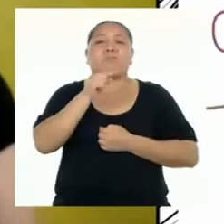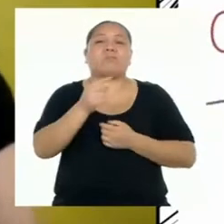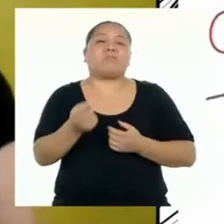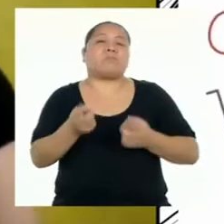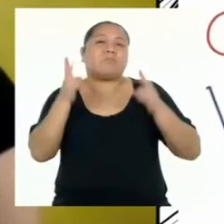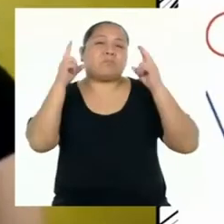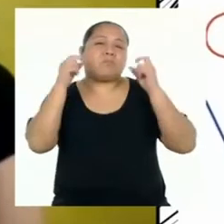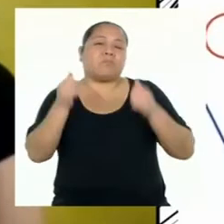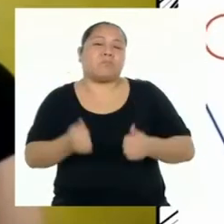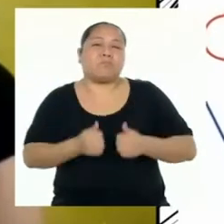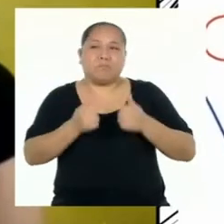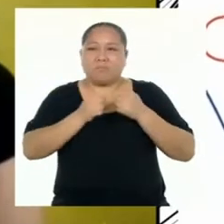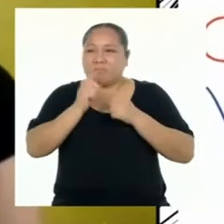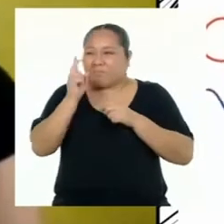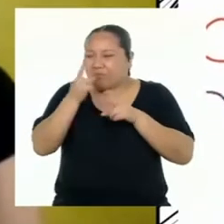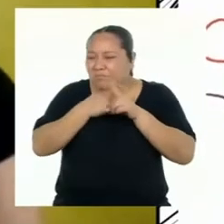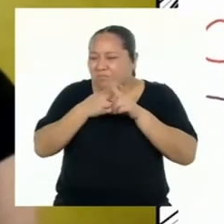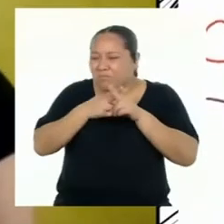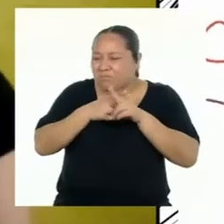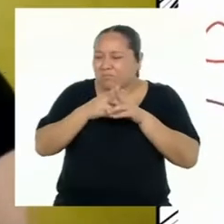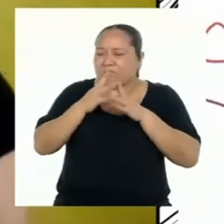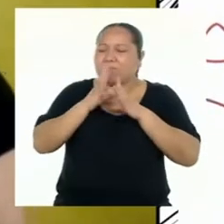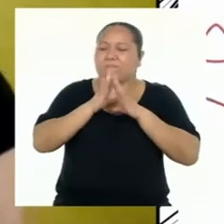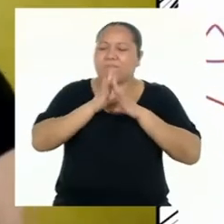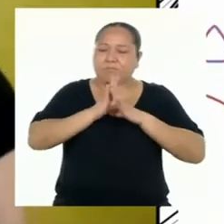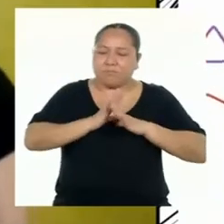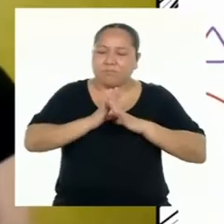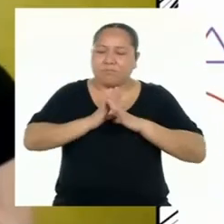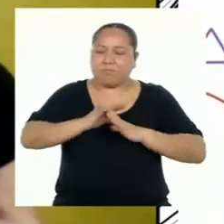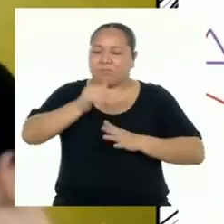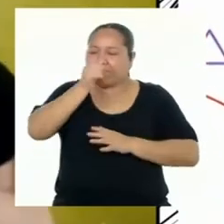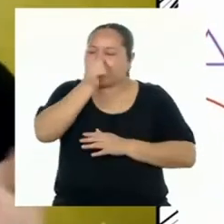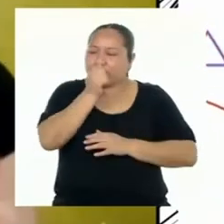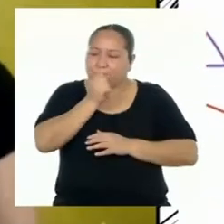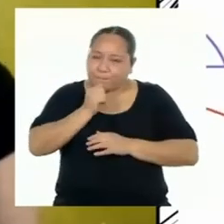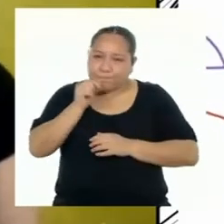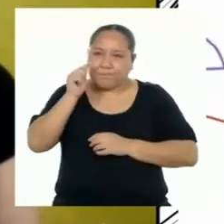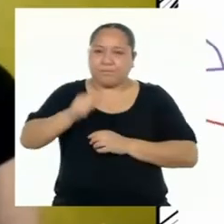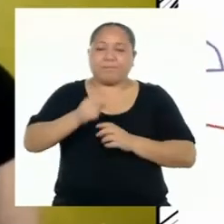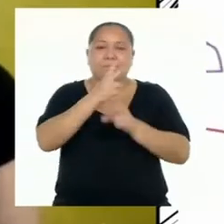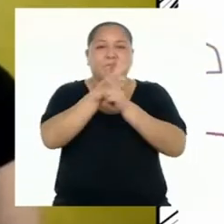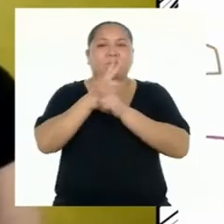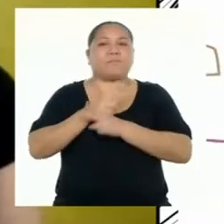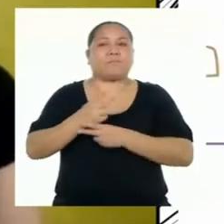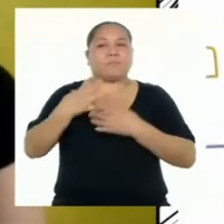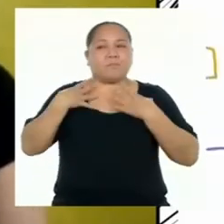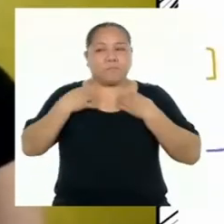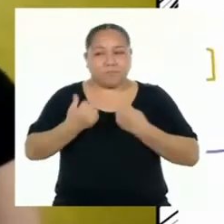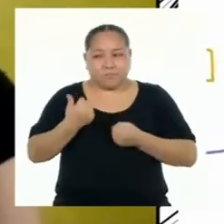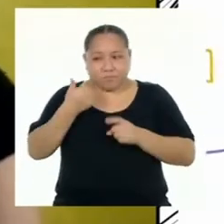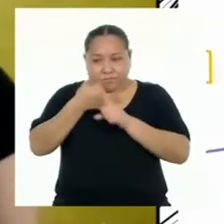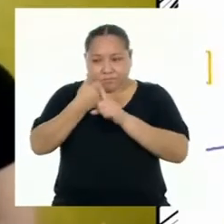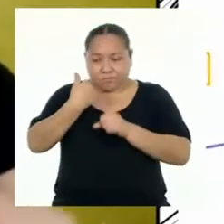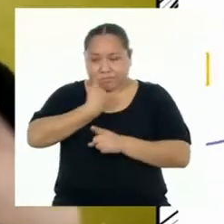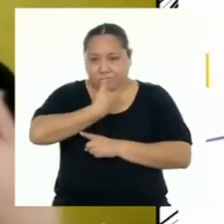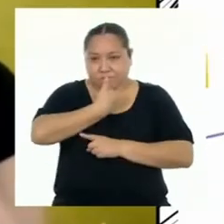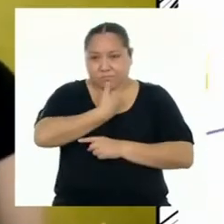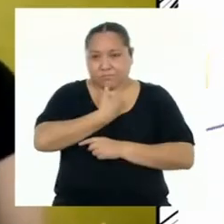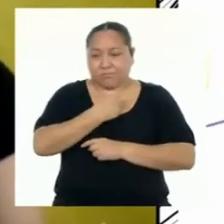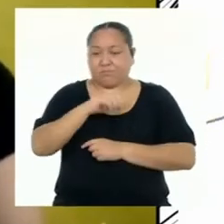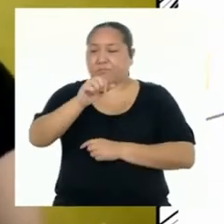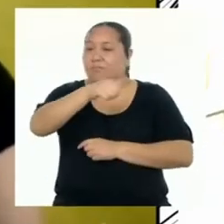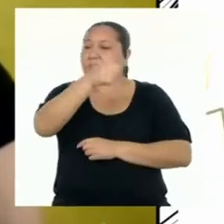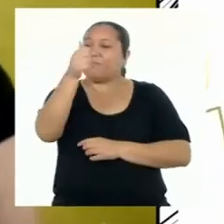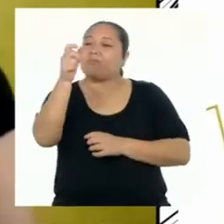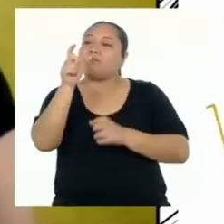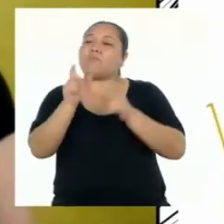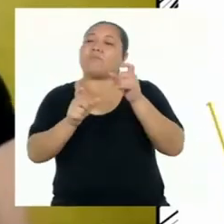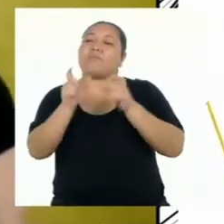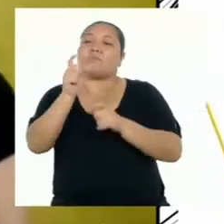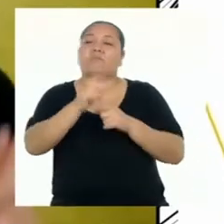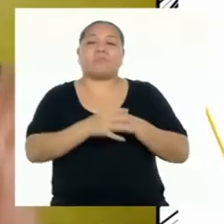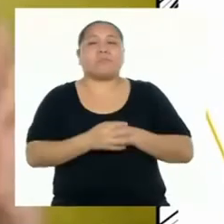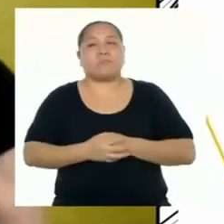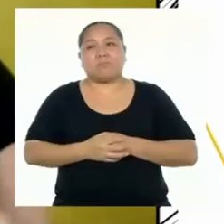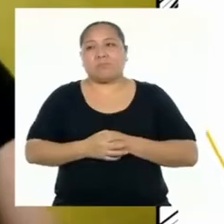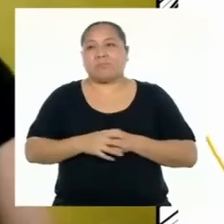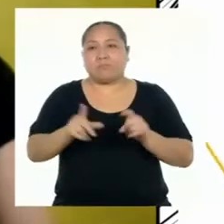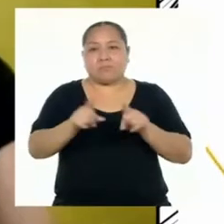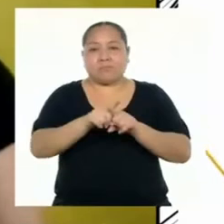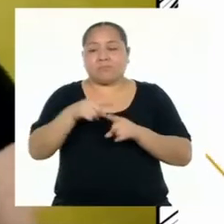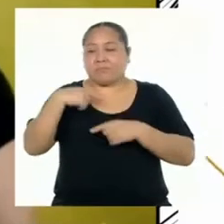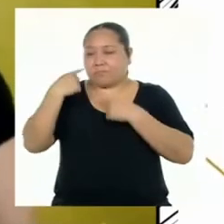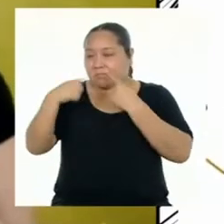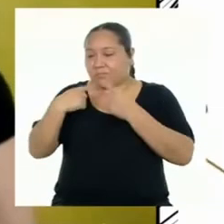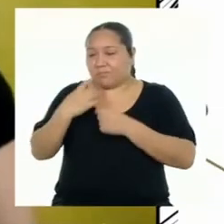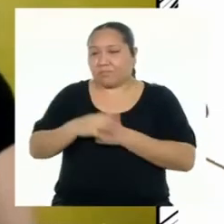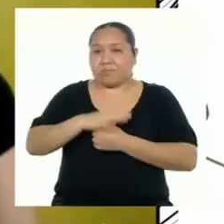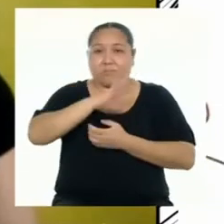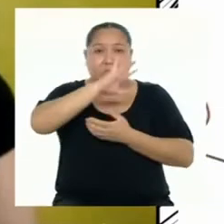pequeño sacrificio que estamos realizando para cuidar nuestra salud y la de los demás. Además, nos comentaron que si todos y